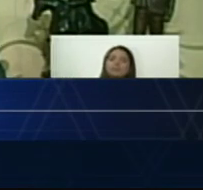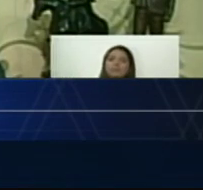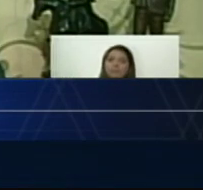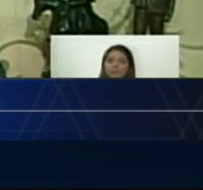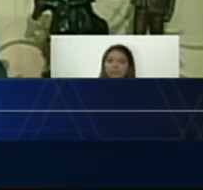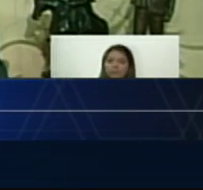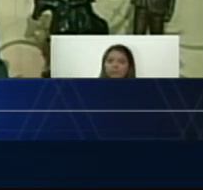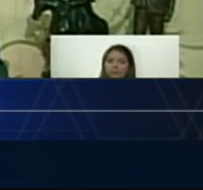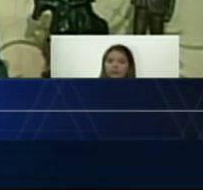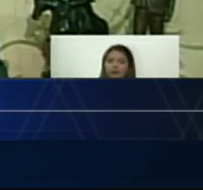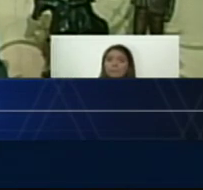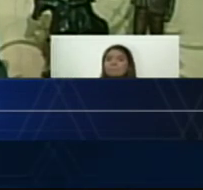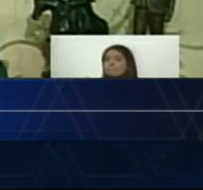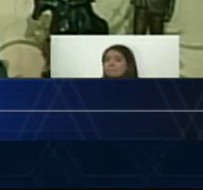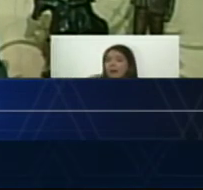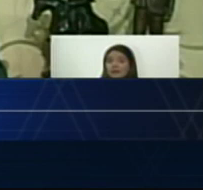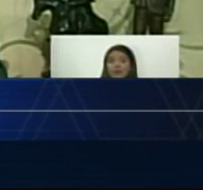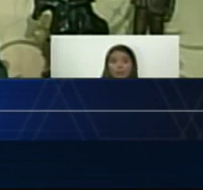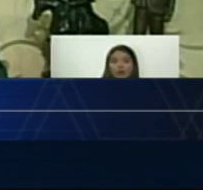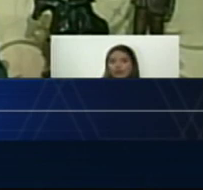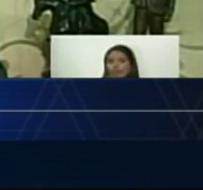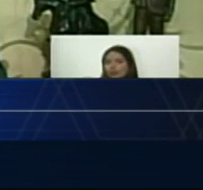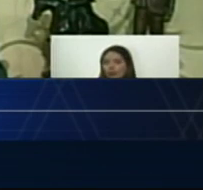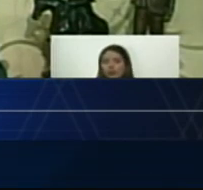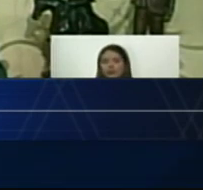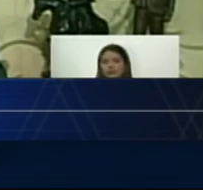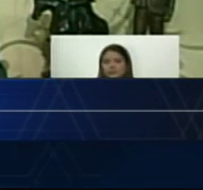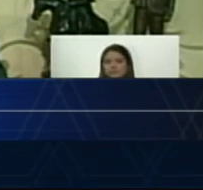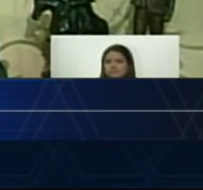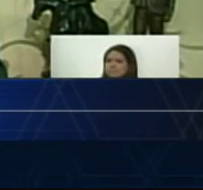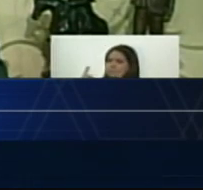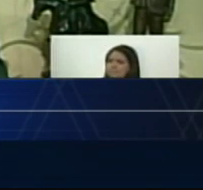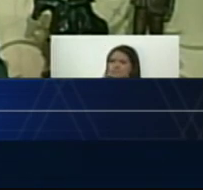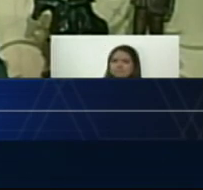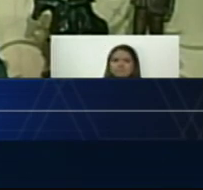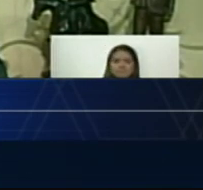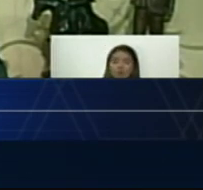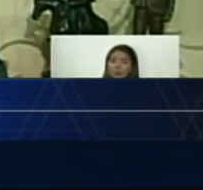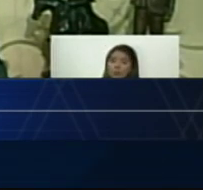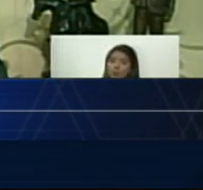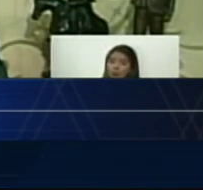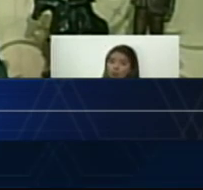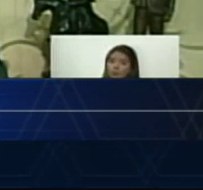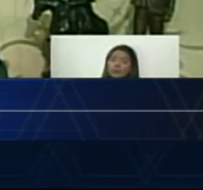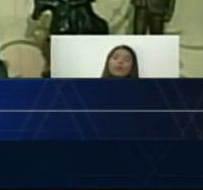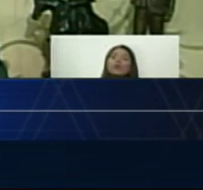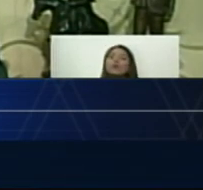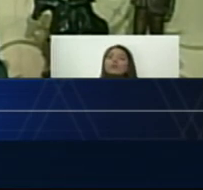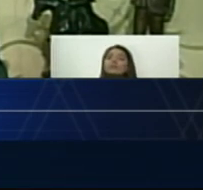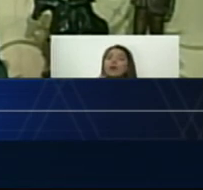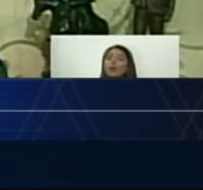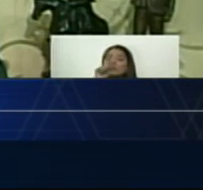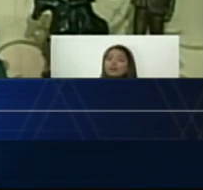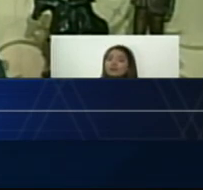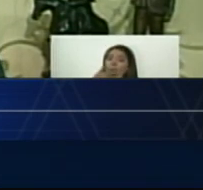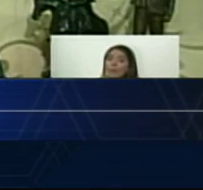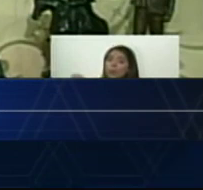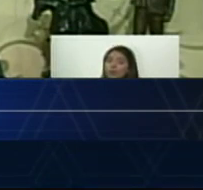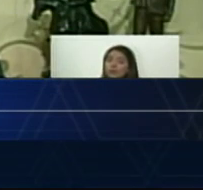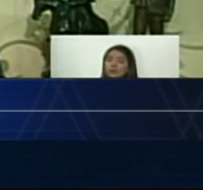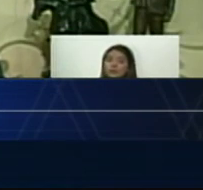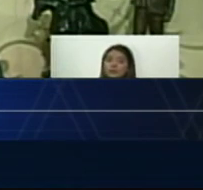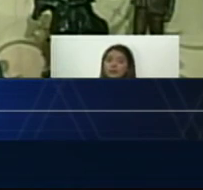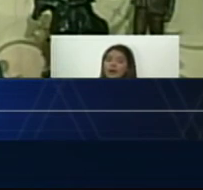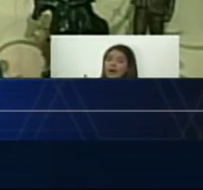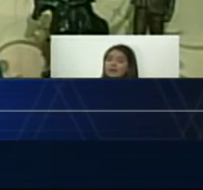elusión fiscal. Dispensar de las modalidades y requisitos propios del régimen de contrataciones públicas a los órganos y